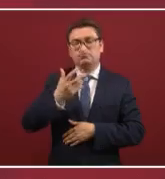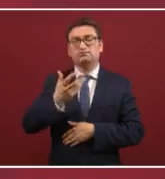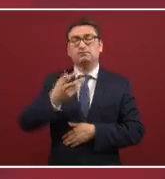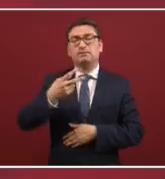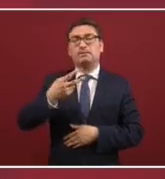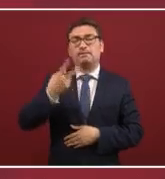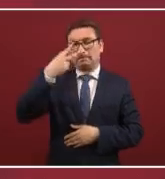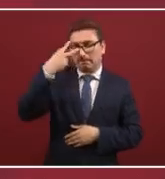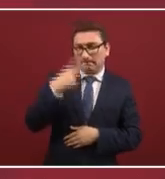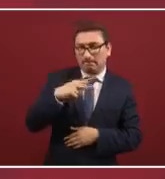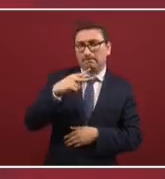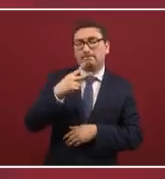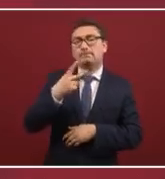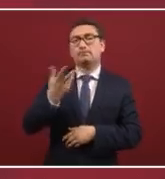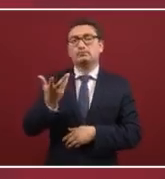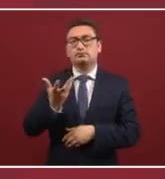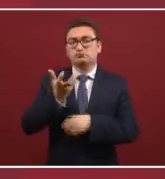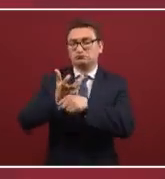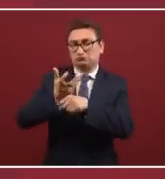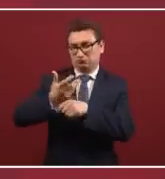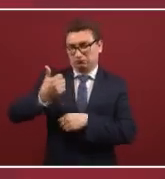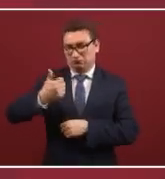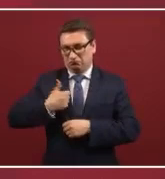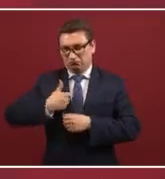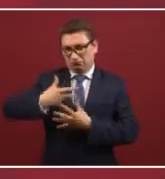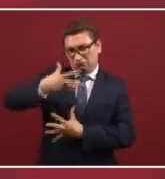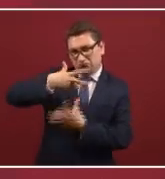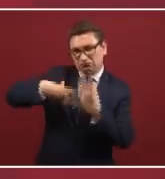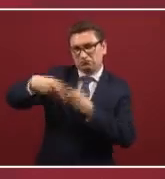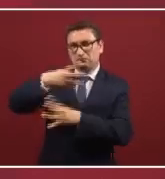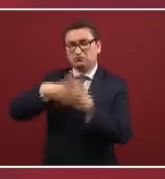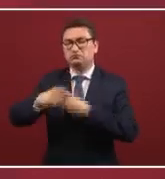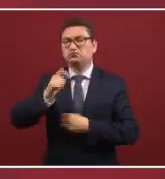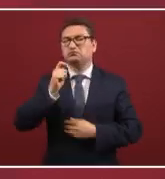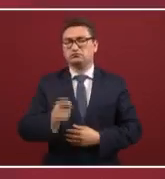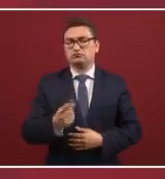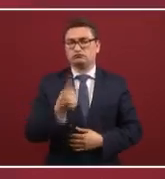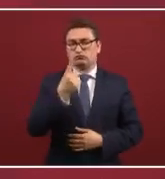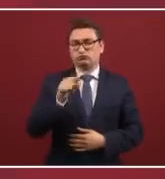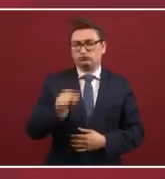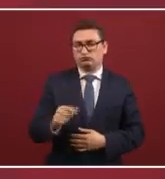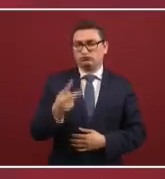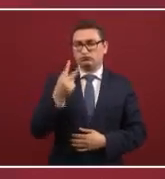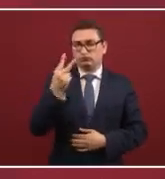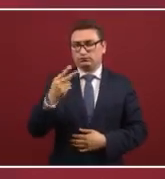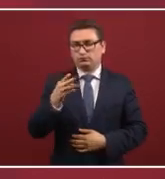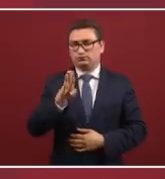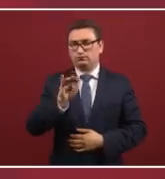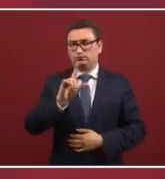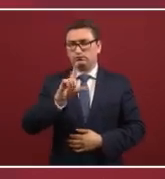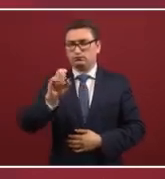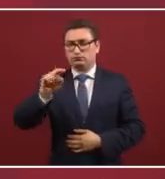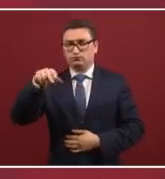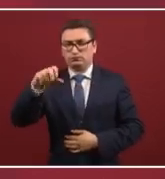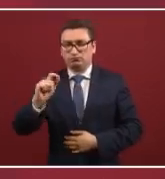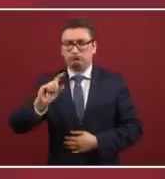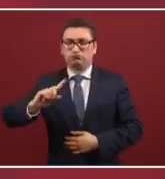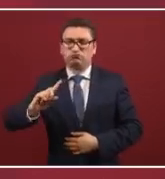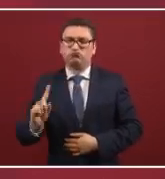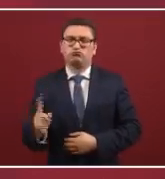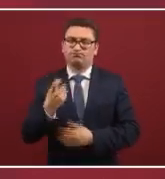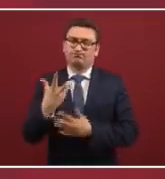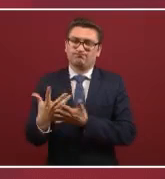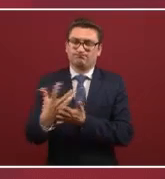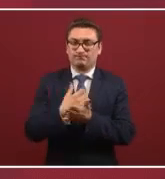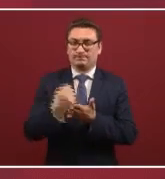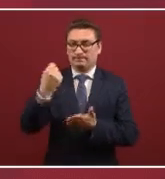Estados Unidos y Canadá equivalen a 1.2 billones de dólares. Esta